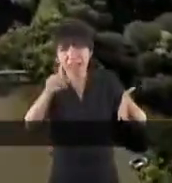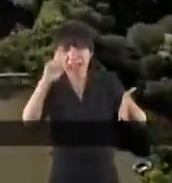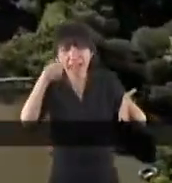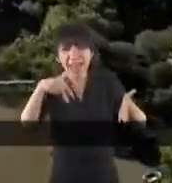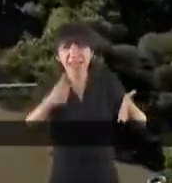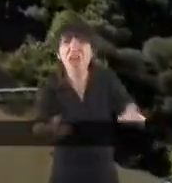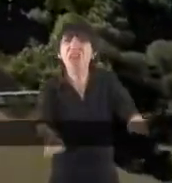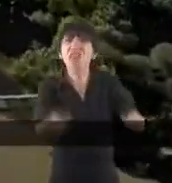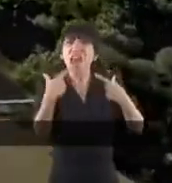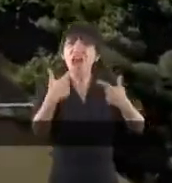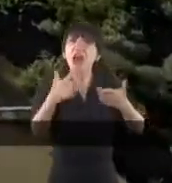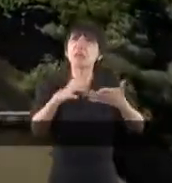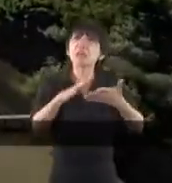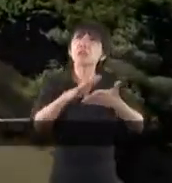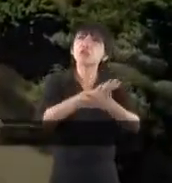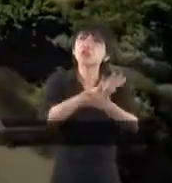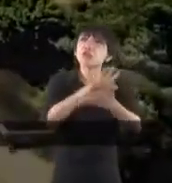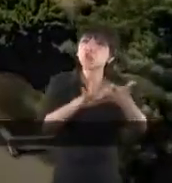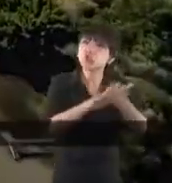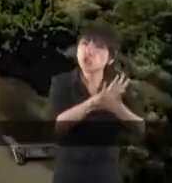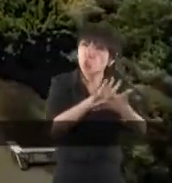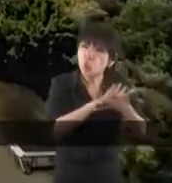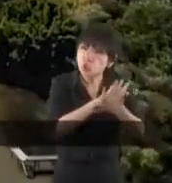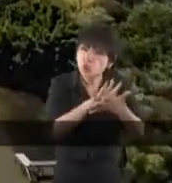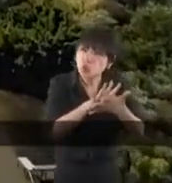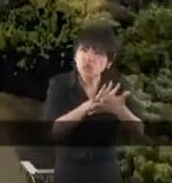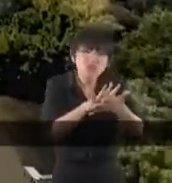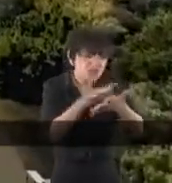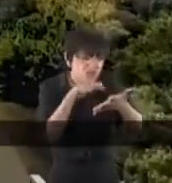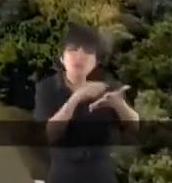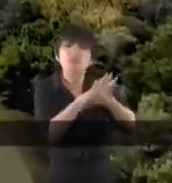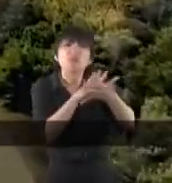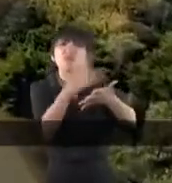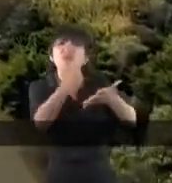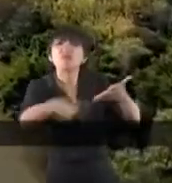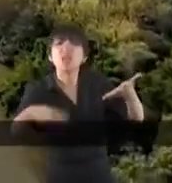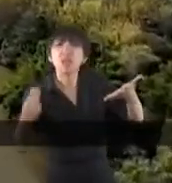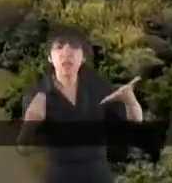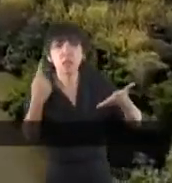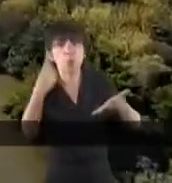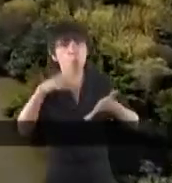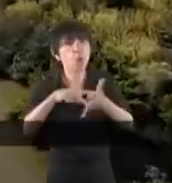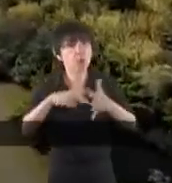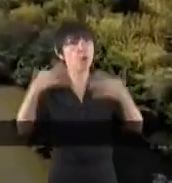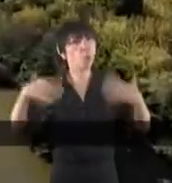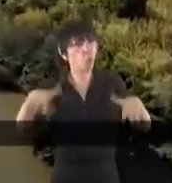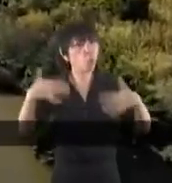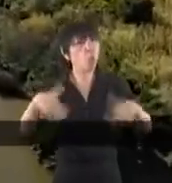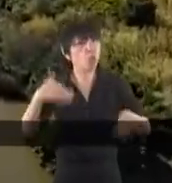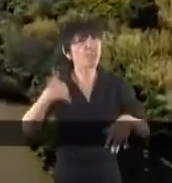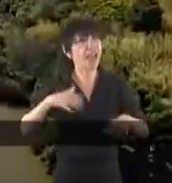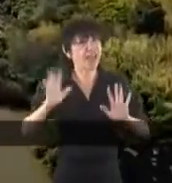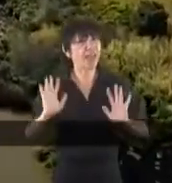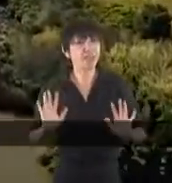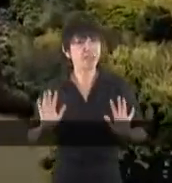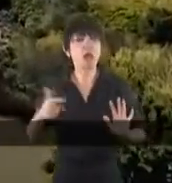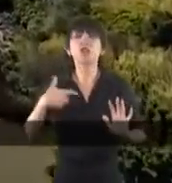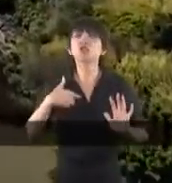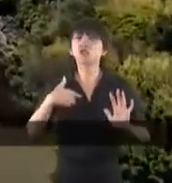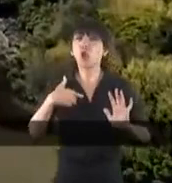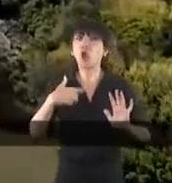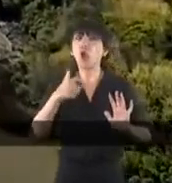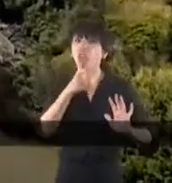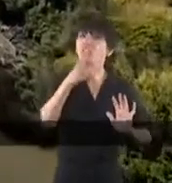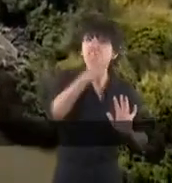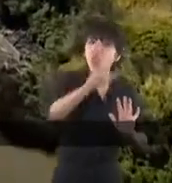permite resolver un problema central de la República Argentina. Lo voy a decir y después lo voy